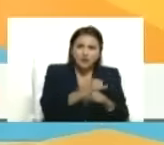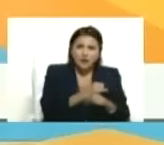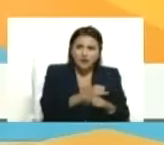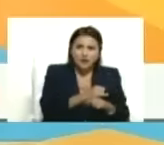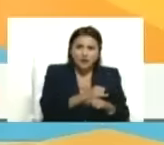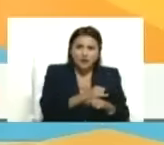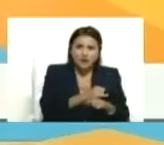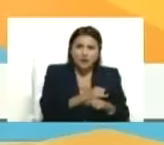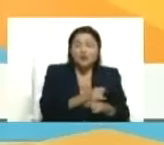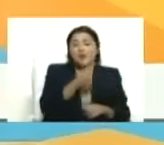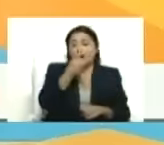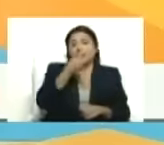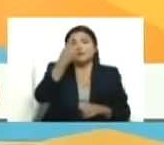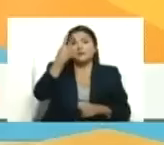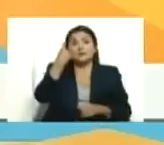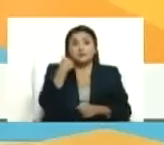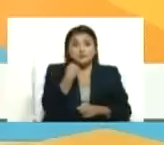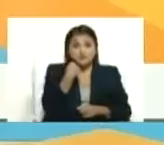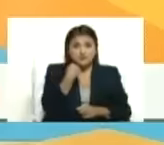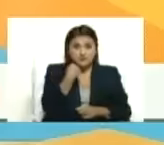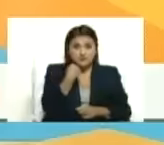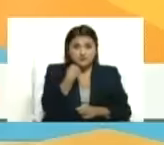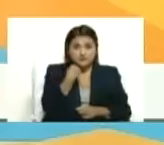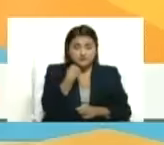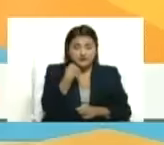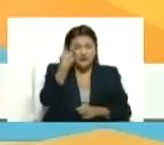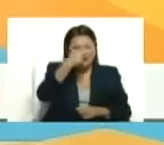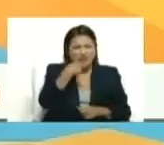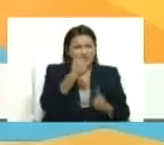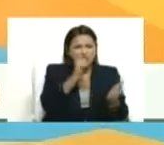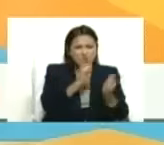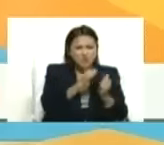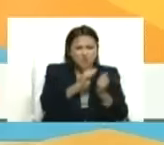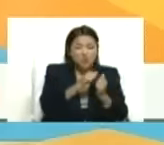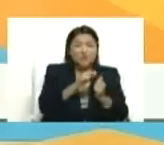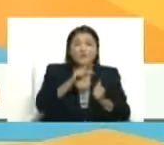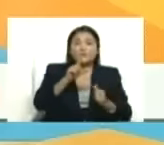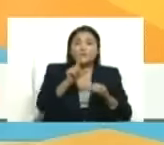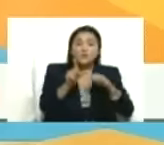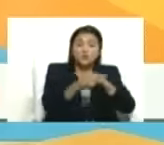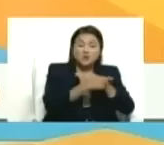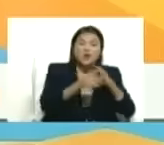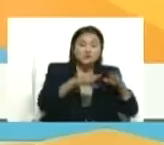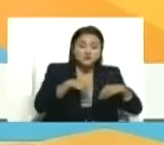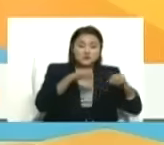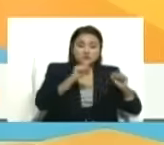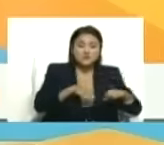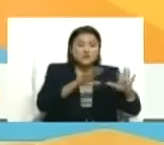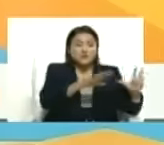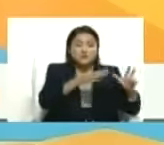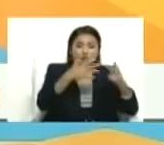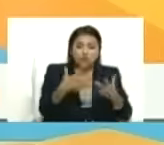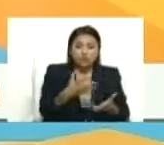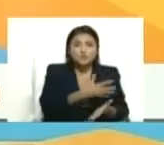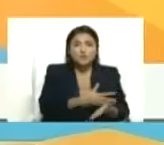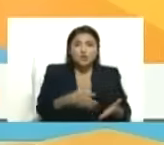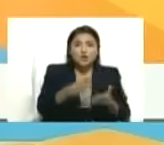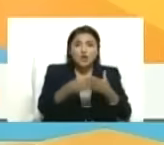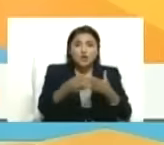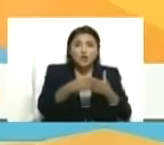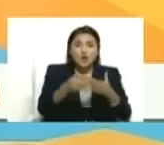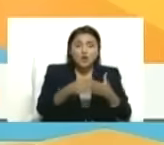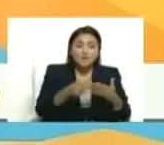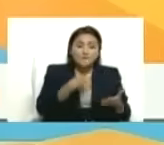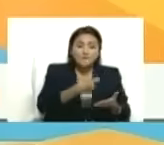con el mayor descaro con el mayor desparpajo Guyana admite que los 18 millones de dólares que cost los